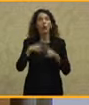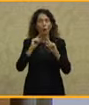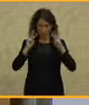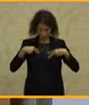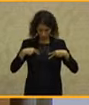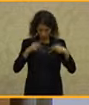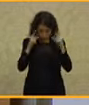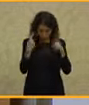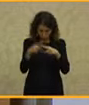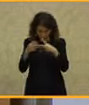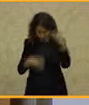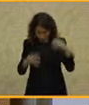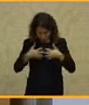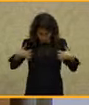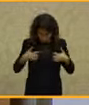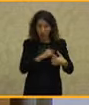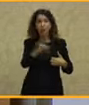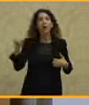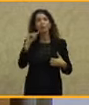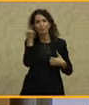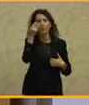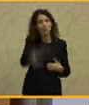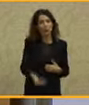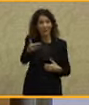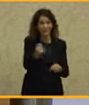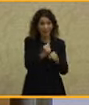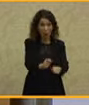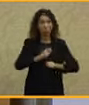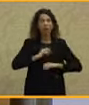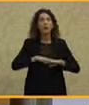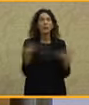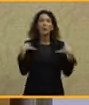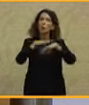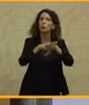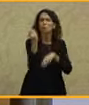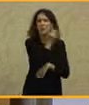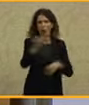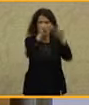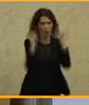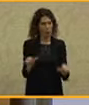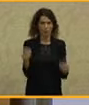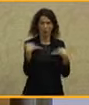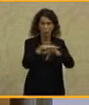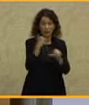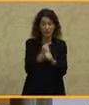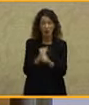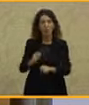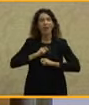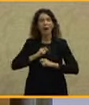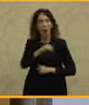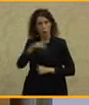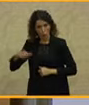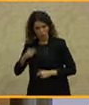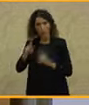tiene dentro. Y creo que es así, ¿no? El trabajo es el mejor mecanismo de inclusión que conozco. El empleo es fuente de